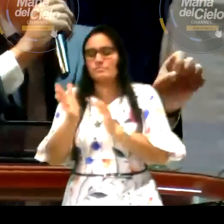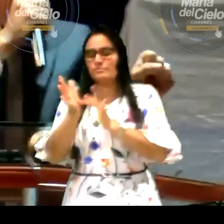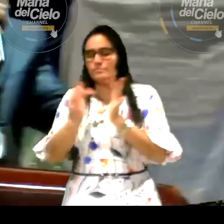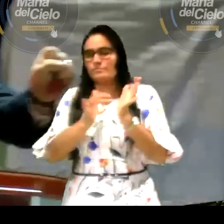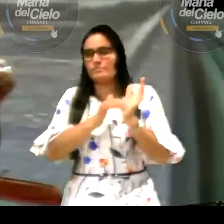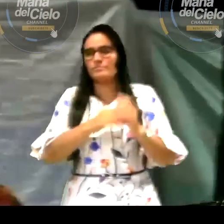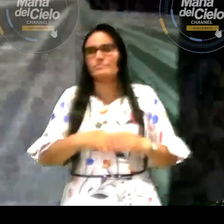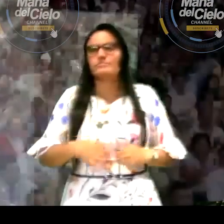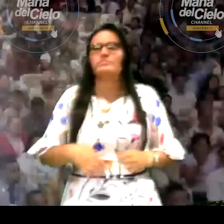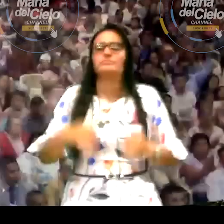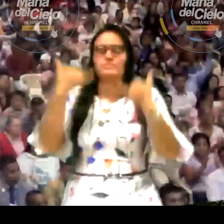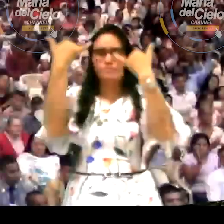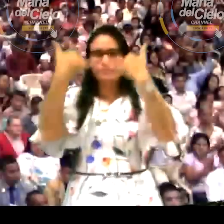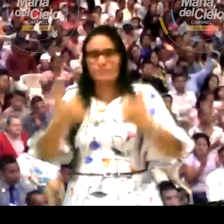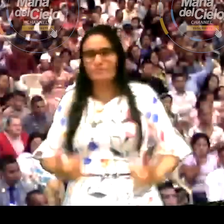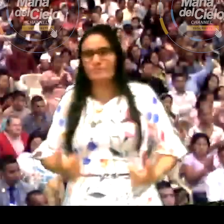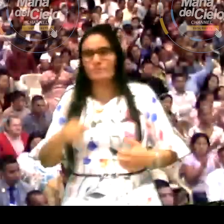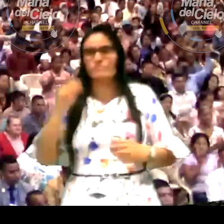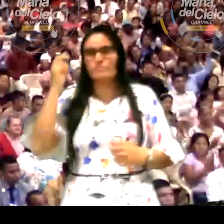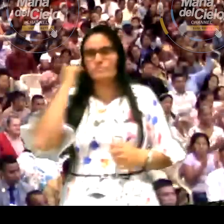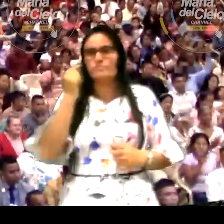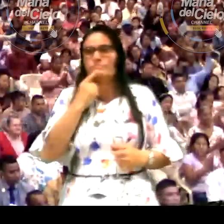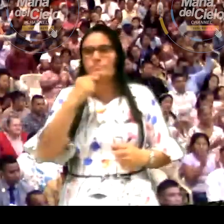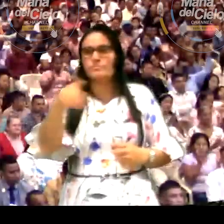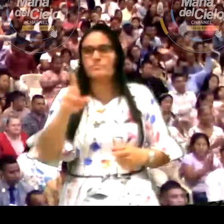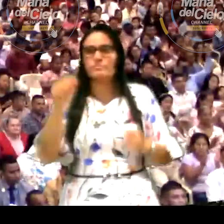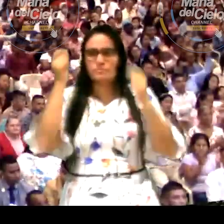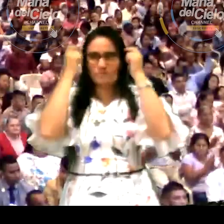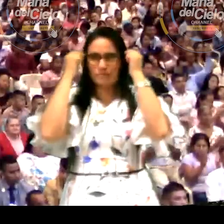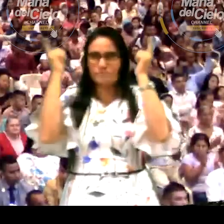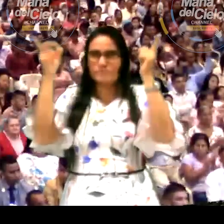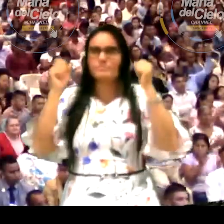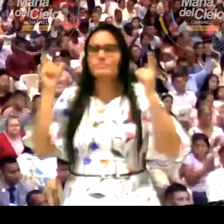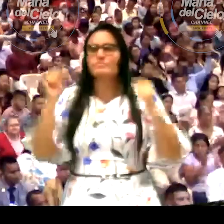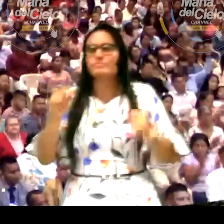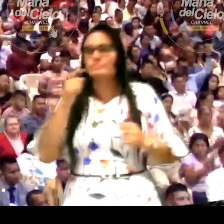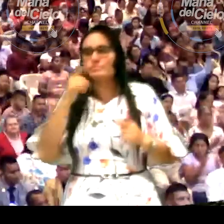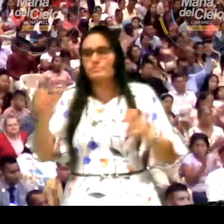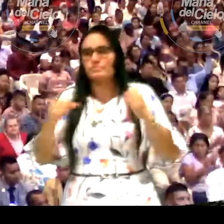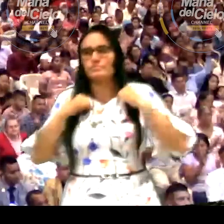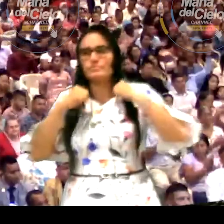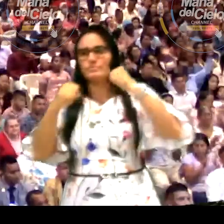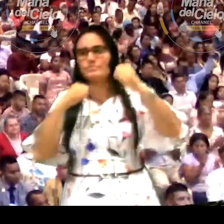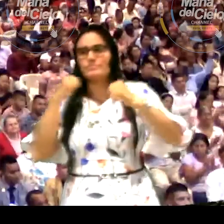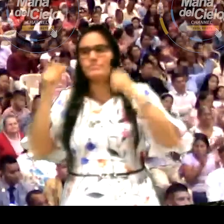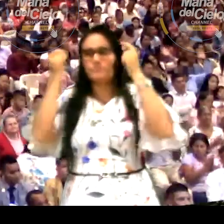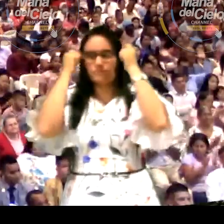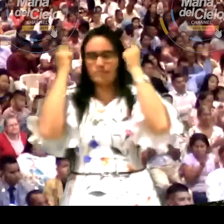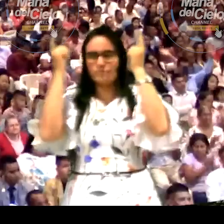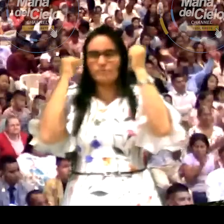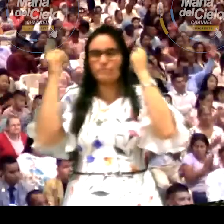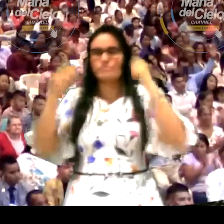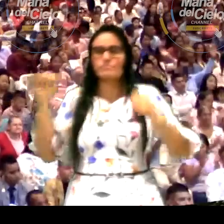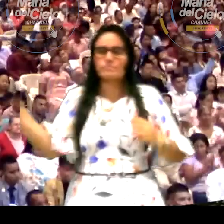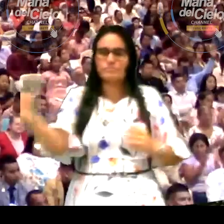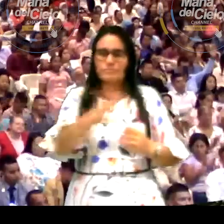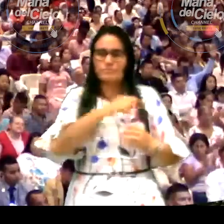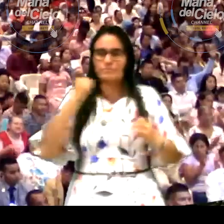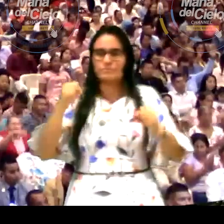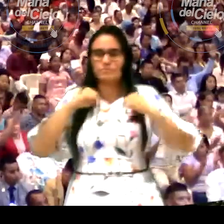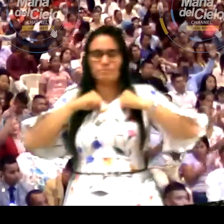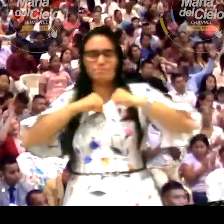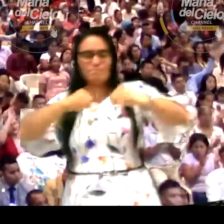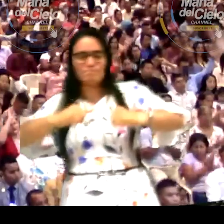esta noche. Si tú puedes creer, escuche, si tú puedes creer al que cree, todo le es